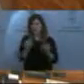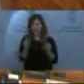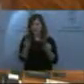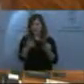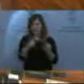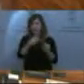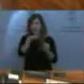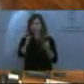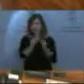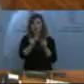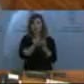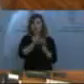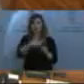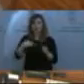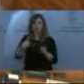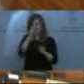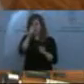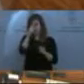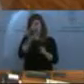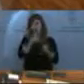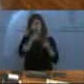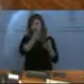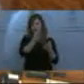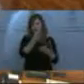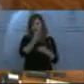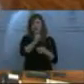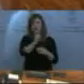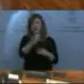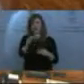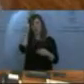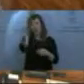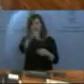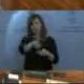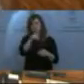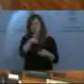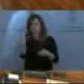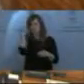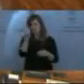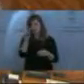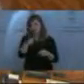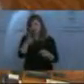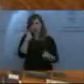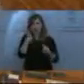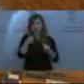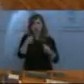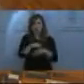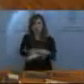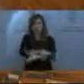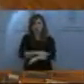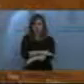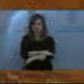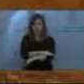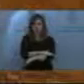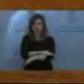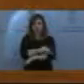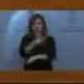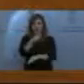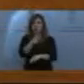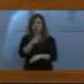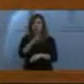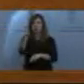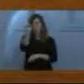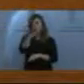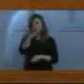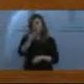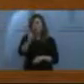muy breve quisiera recordar del Grupo de Izquierda Unida que creo que esto es de control al Gobierno, no descalificación a la oposición, porque no es el primer